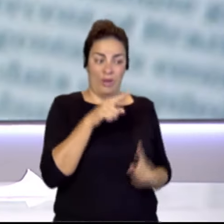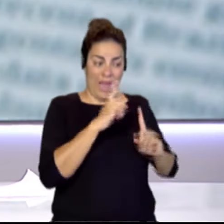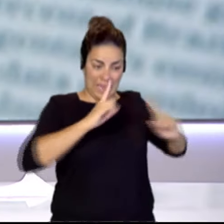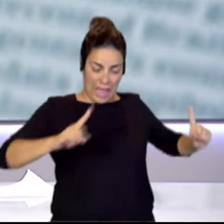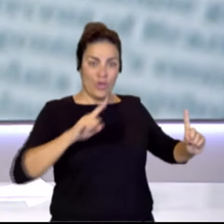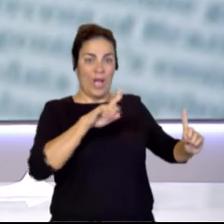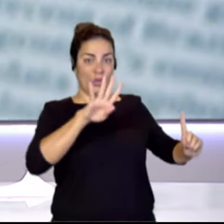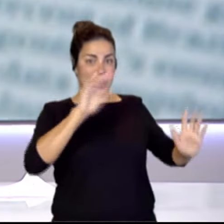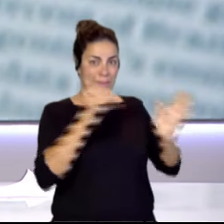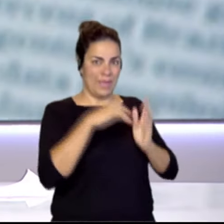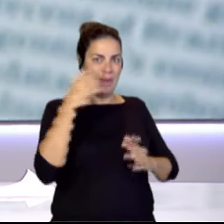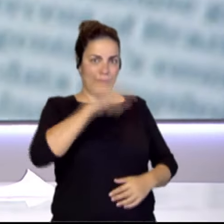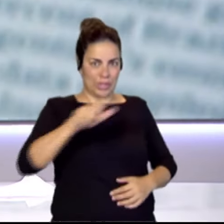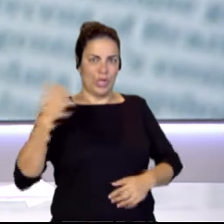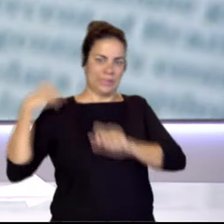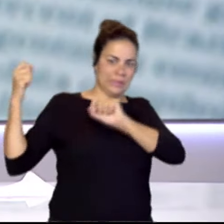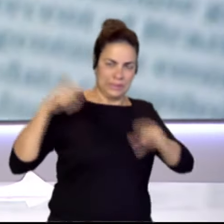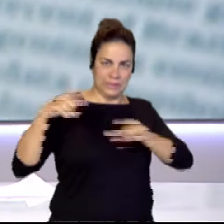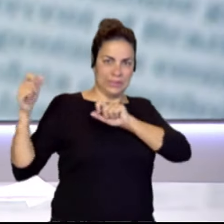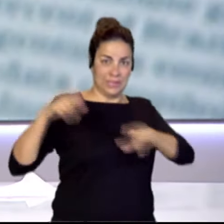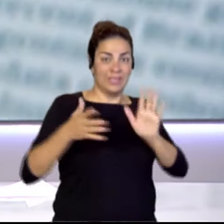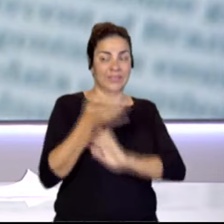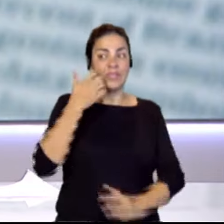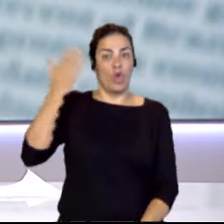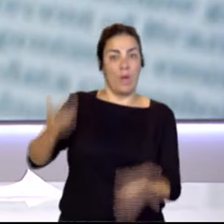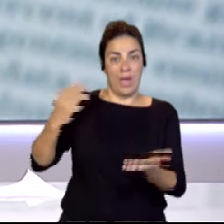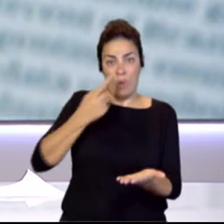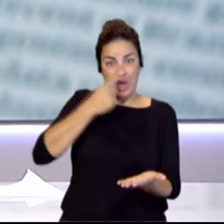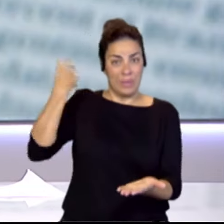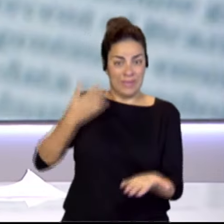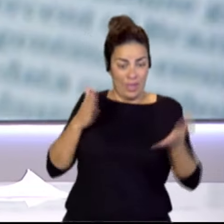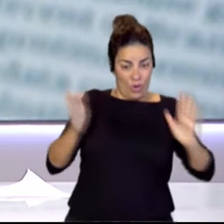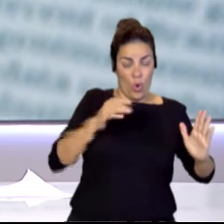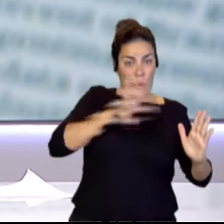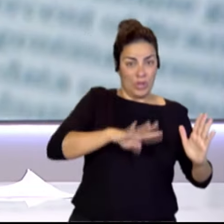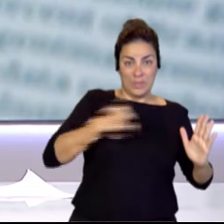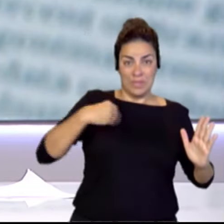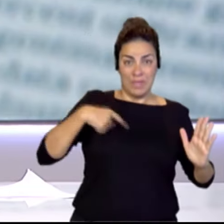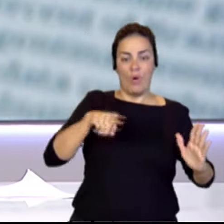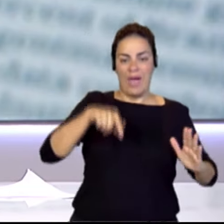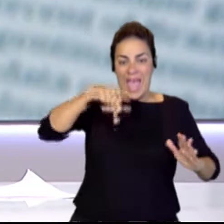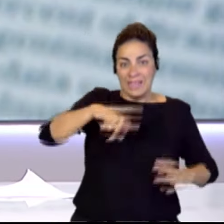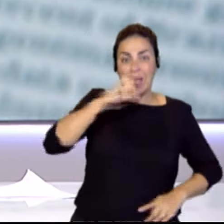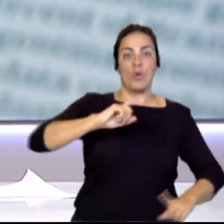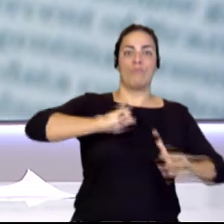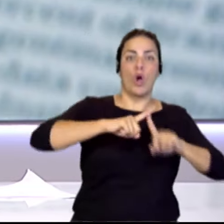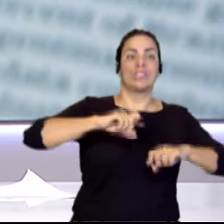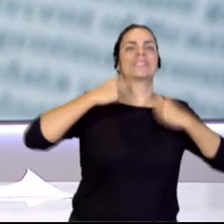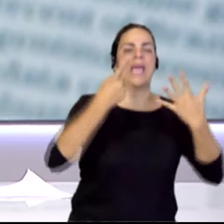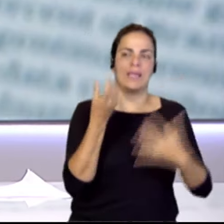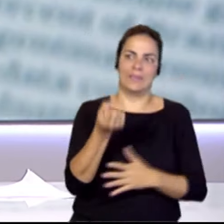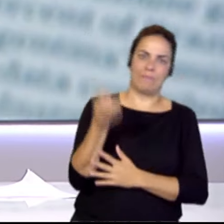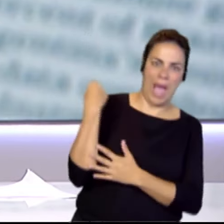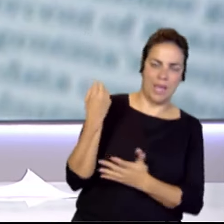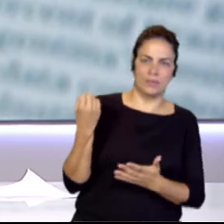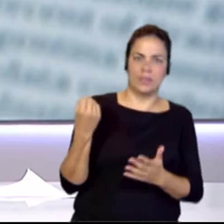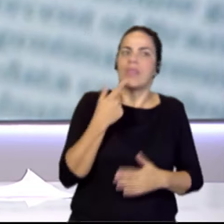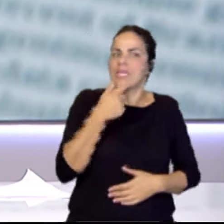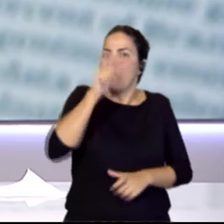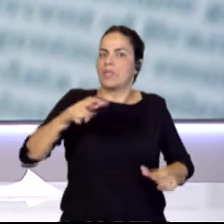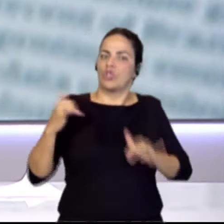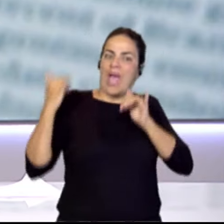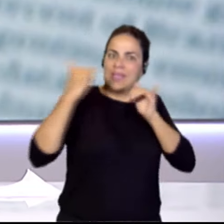se veces más que lo que se registraba en el mismo periodo del año pasado 2023 hablamos de los que han llegado pero que son muchísimos de